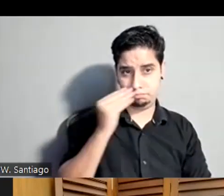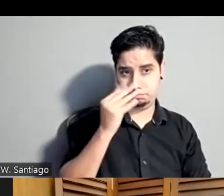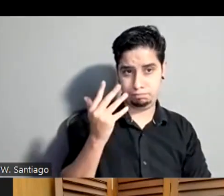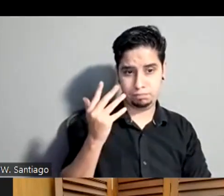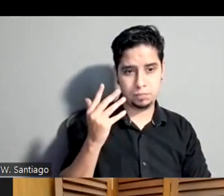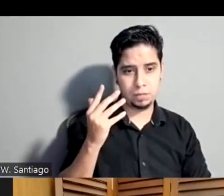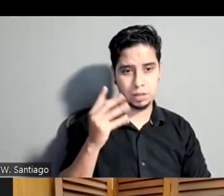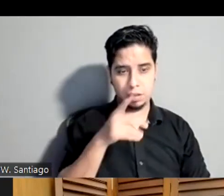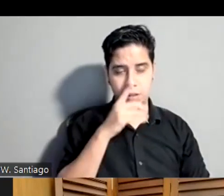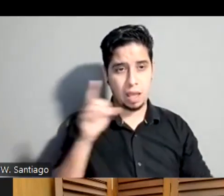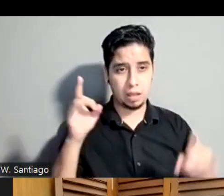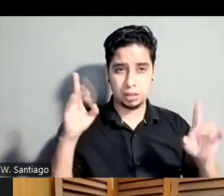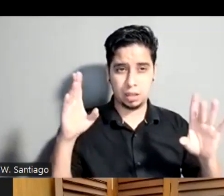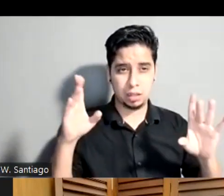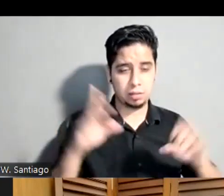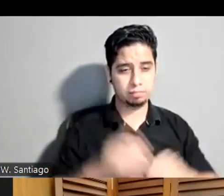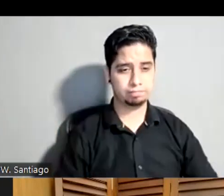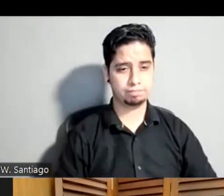Es horrible, horrible.